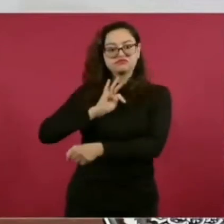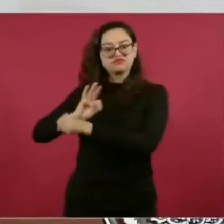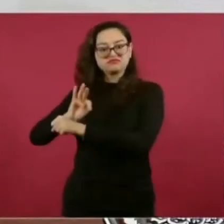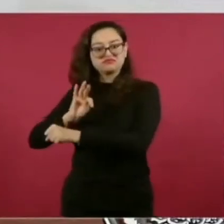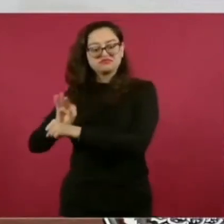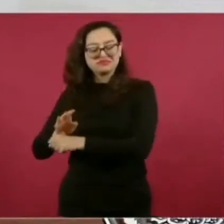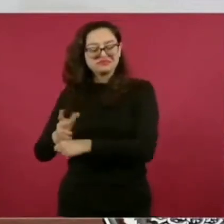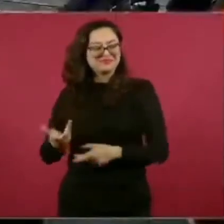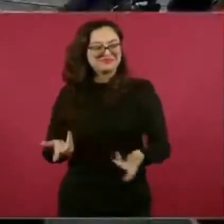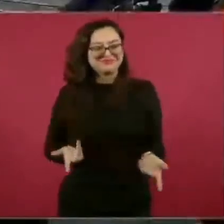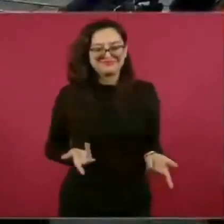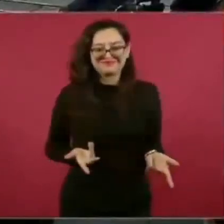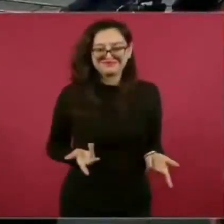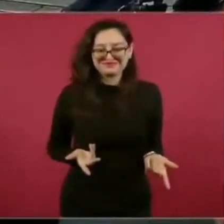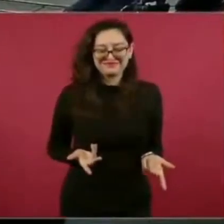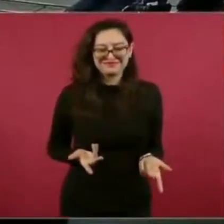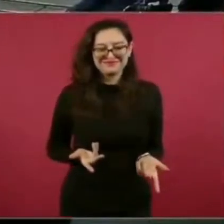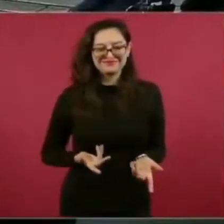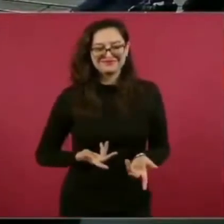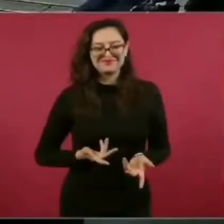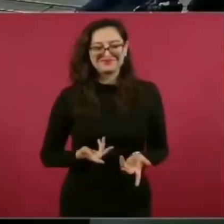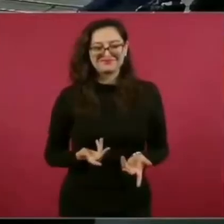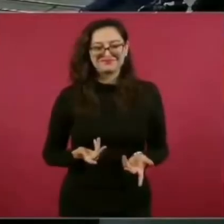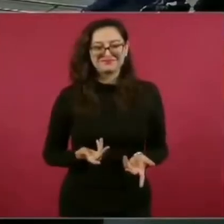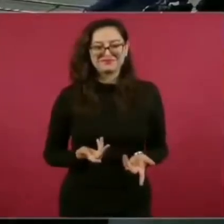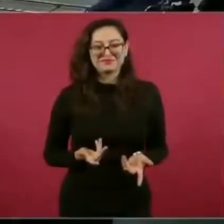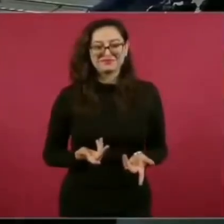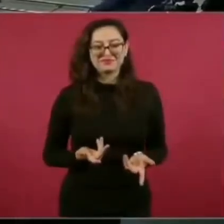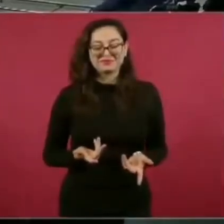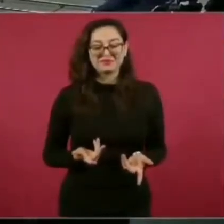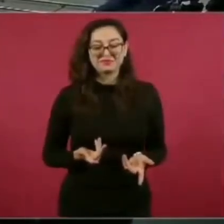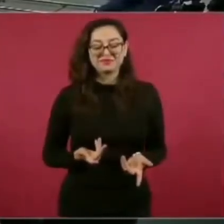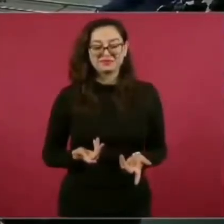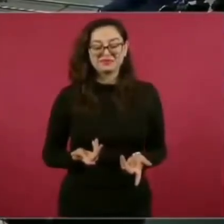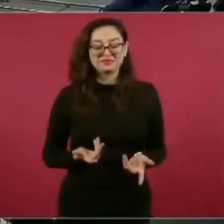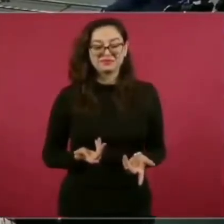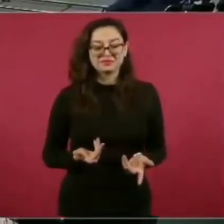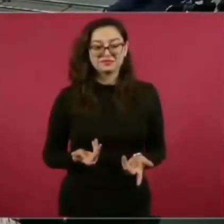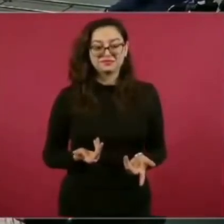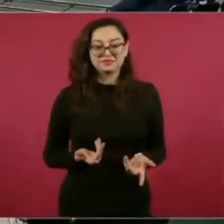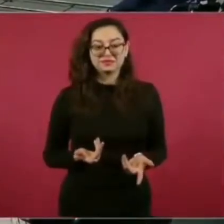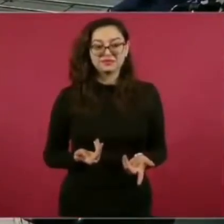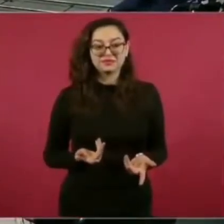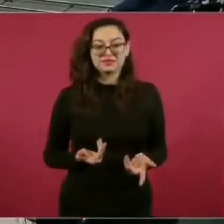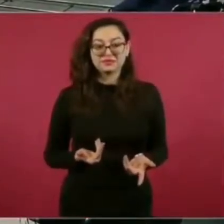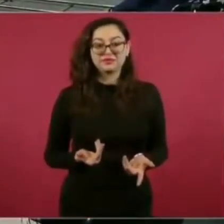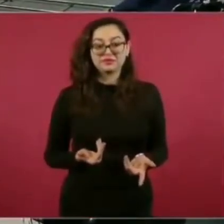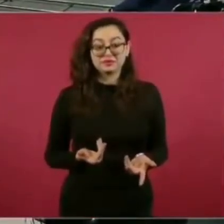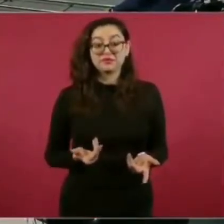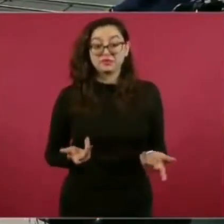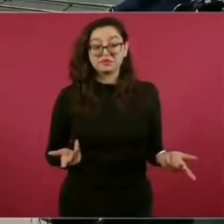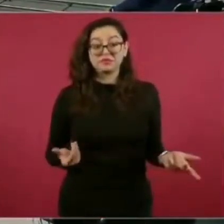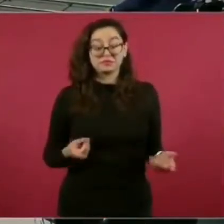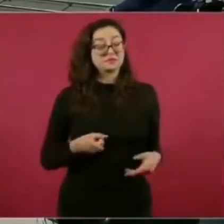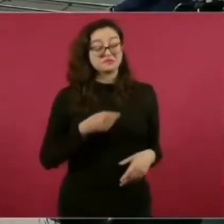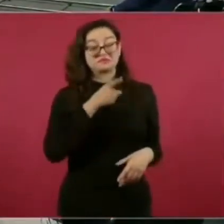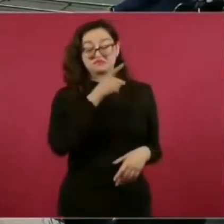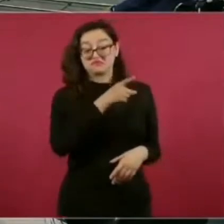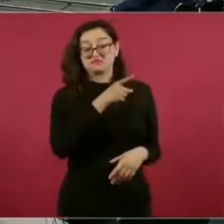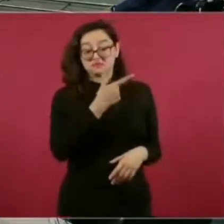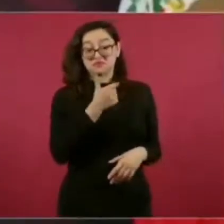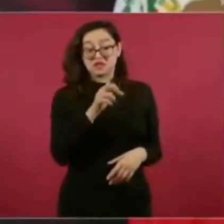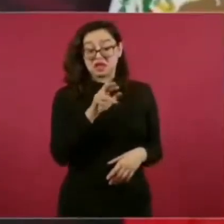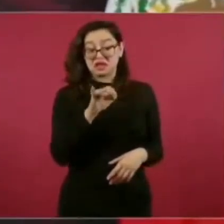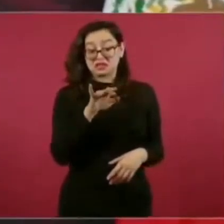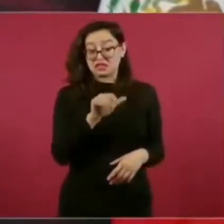Entonces, no, sí está él en contra de la reforma al Poder Judicial,